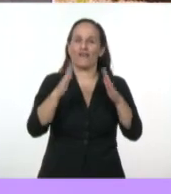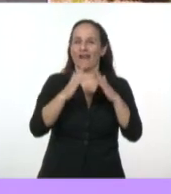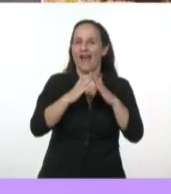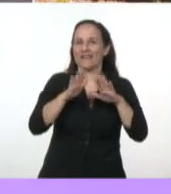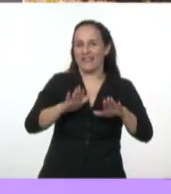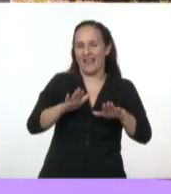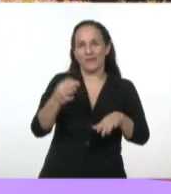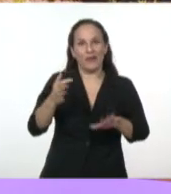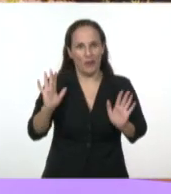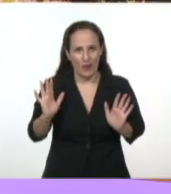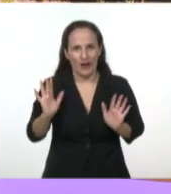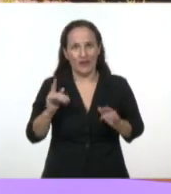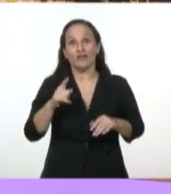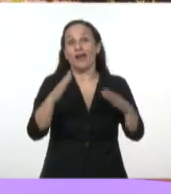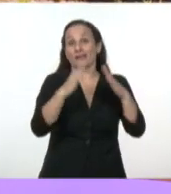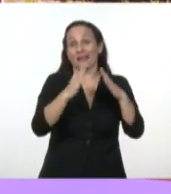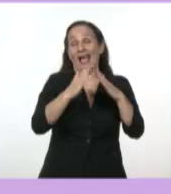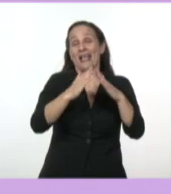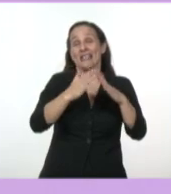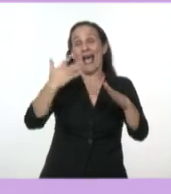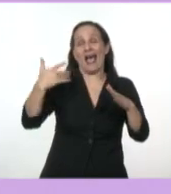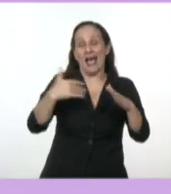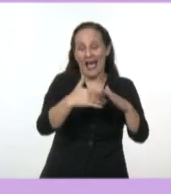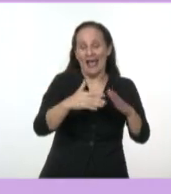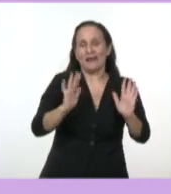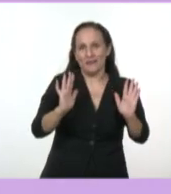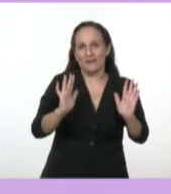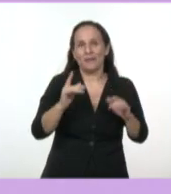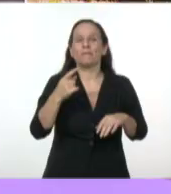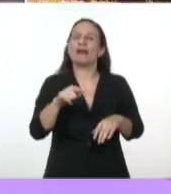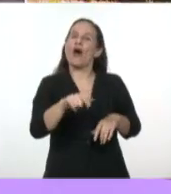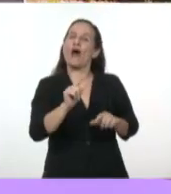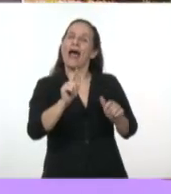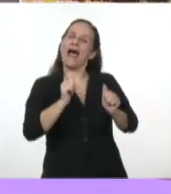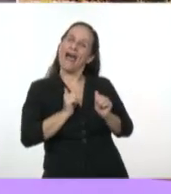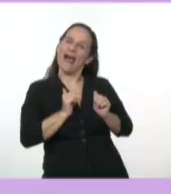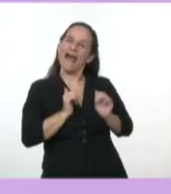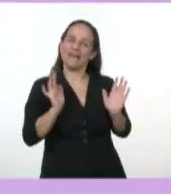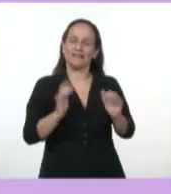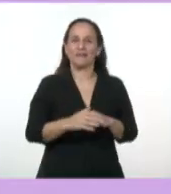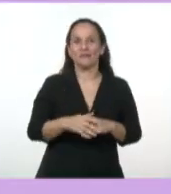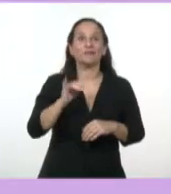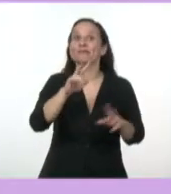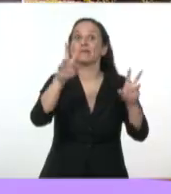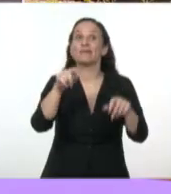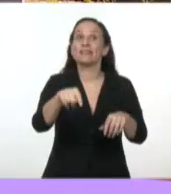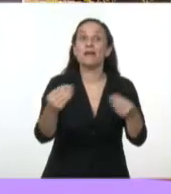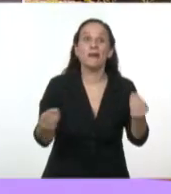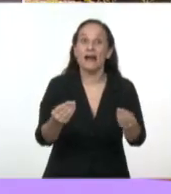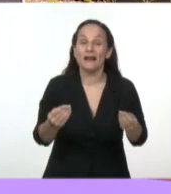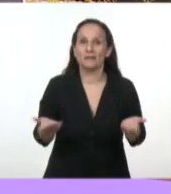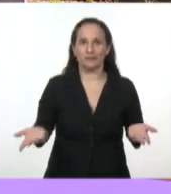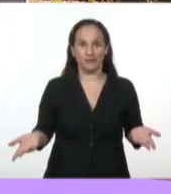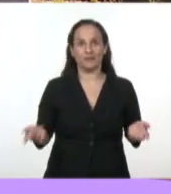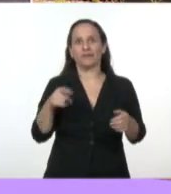Está bueno, igual venimos adentro de casa ya. Sí, pero bueno, ahora un poco más de descanso. Descanso, sí. Bueno, ¿qué tema trajiste hoy? Bueno, en